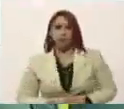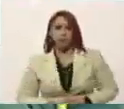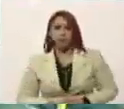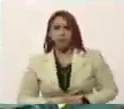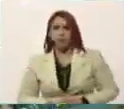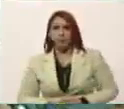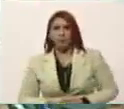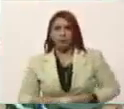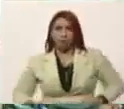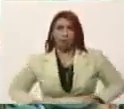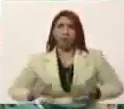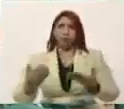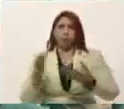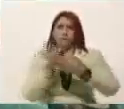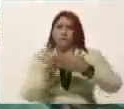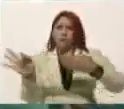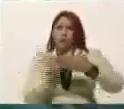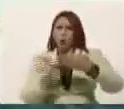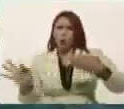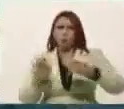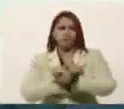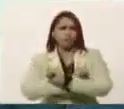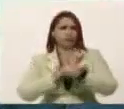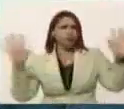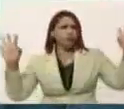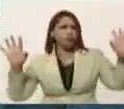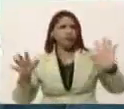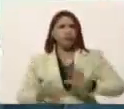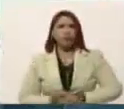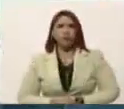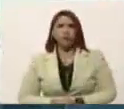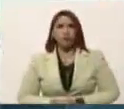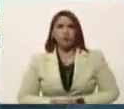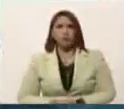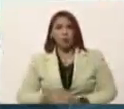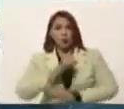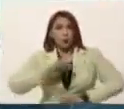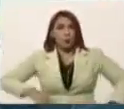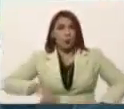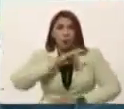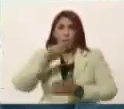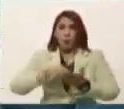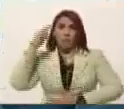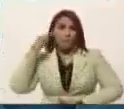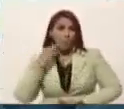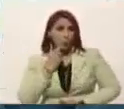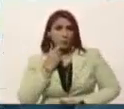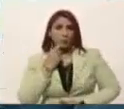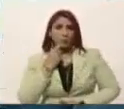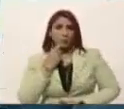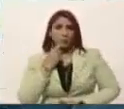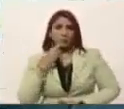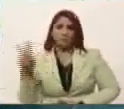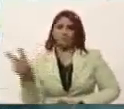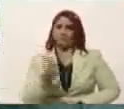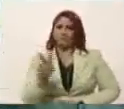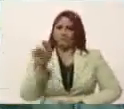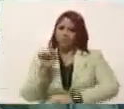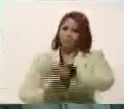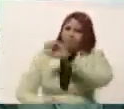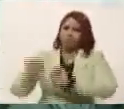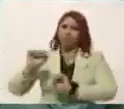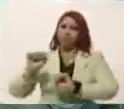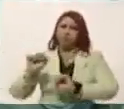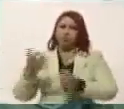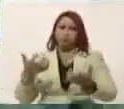cuando se le dieron funciones claras a la Fuerza Armada venezolana para la defensa